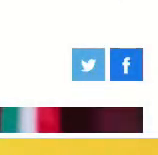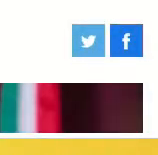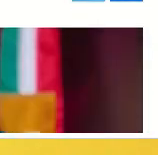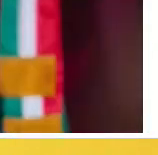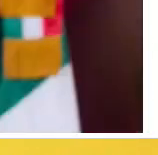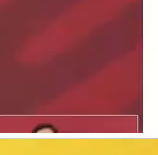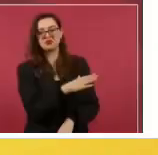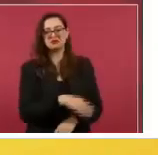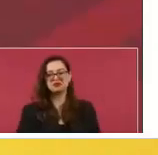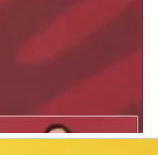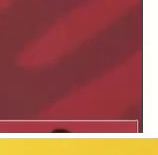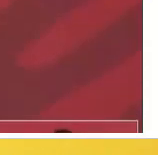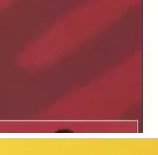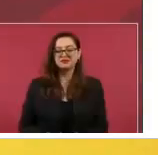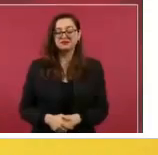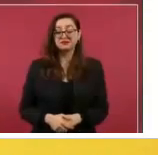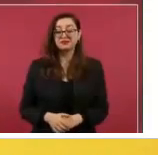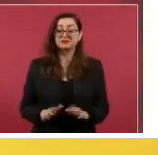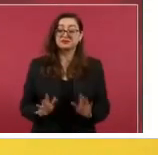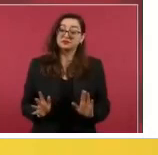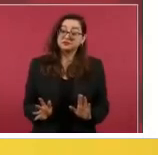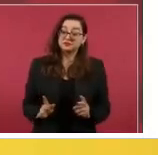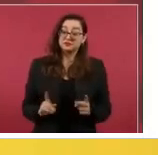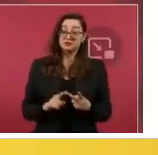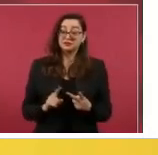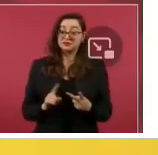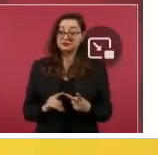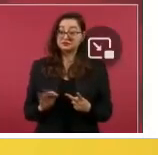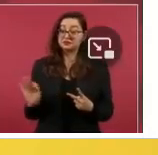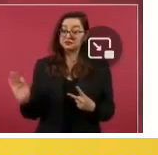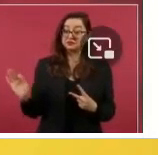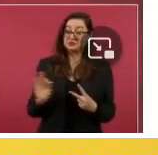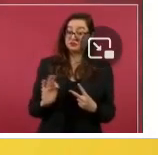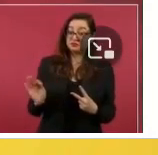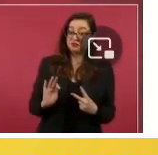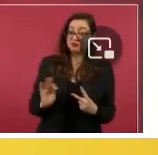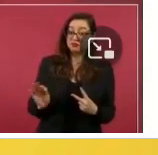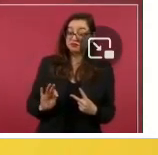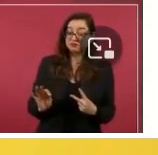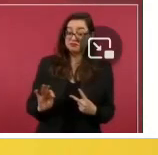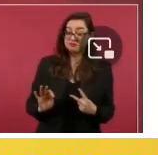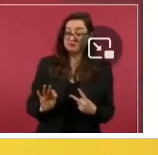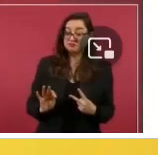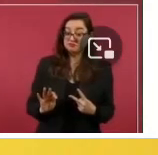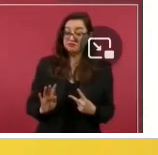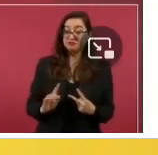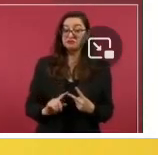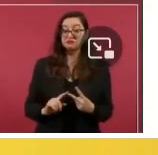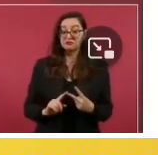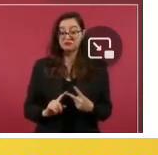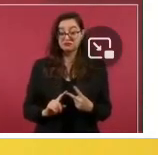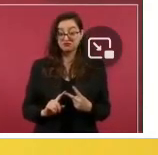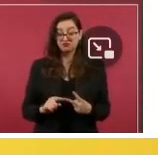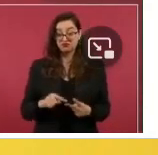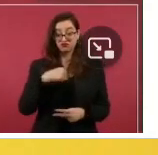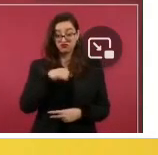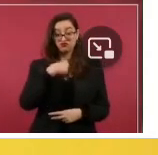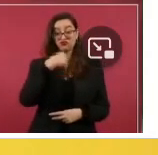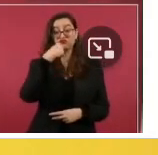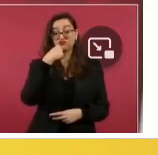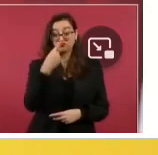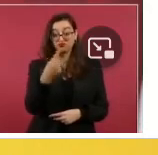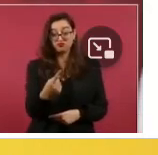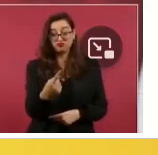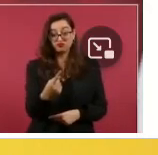auto atentado para afectarnos el presidente Consideró que el ataque que sufrió Ciro Gómez Leyva el jueves 15